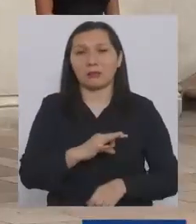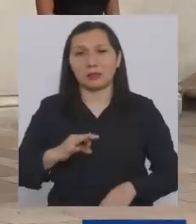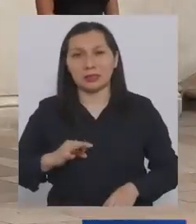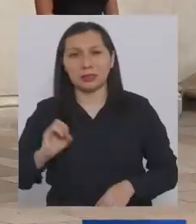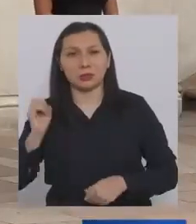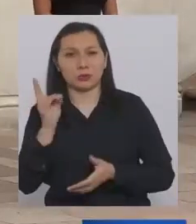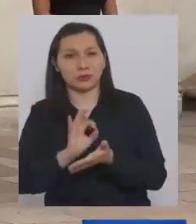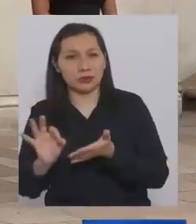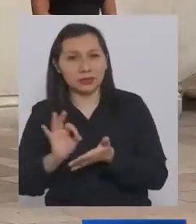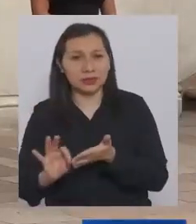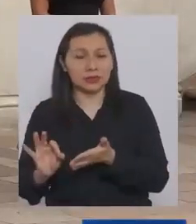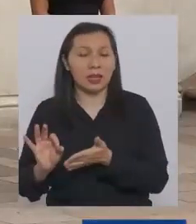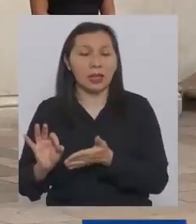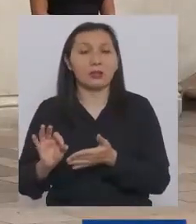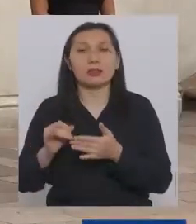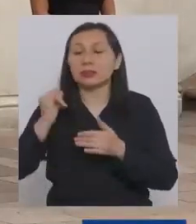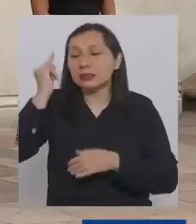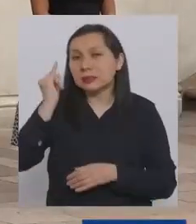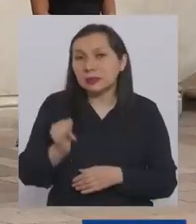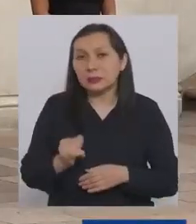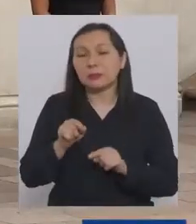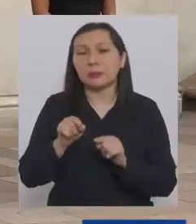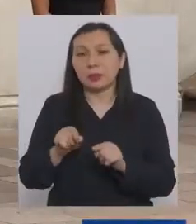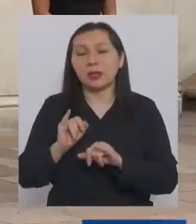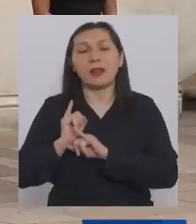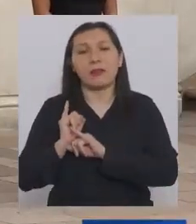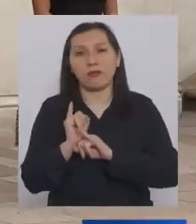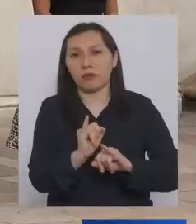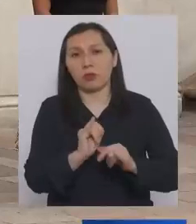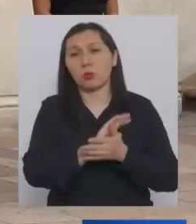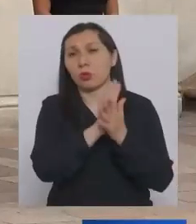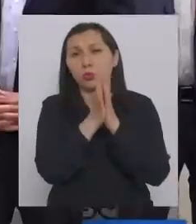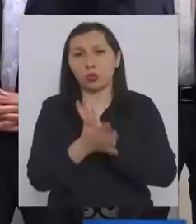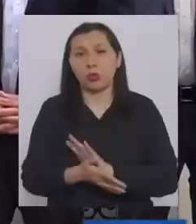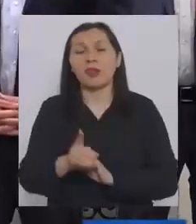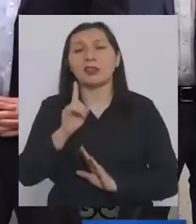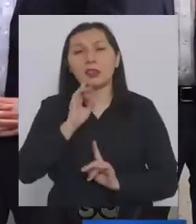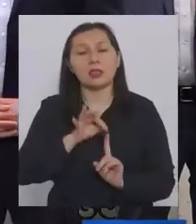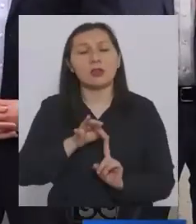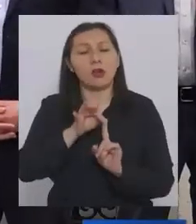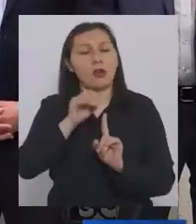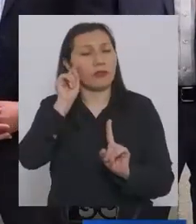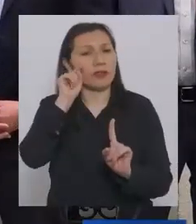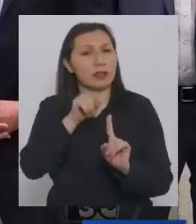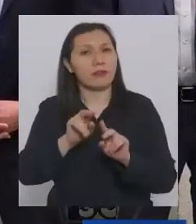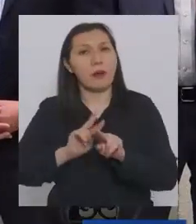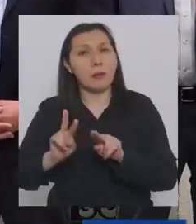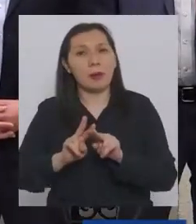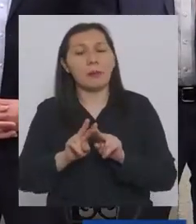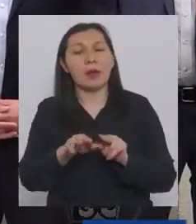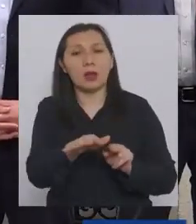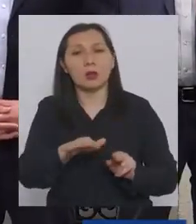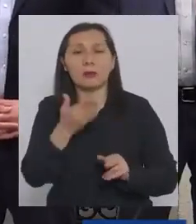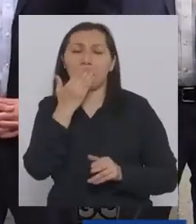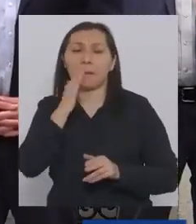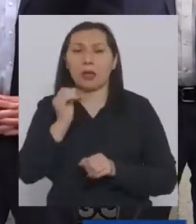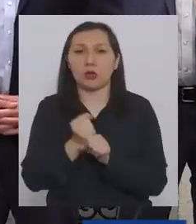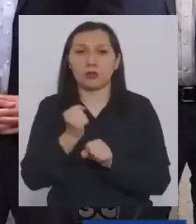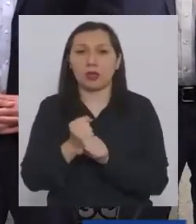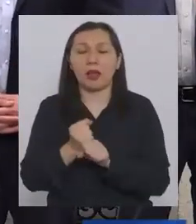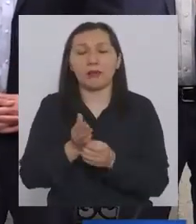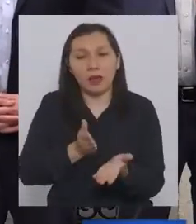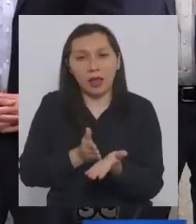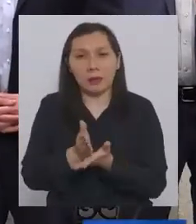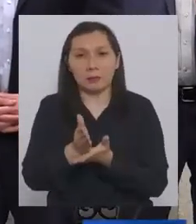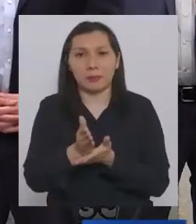ministros, subsecretarios, etcétera, van a estar siendo obviamente comunicadas y todas ellas van a tener el principal objetivo de preparar las condiciones para nuestro mejor desempeño